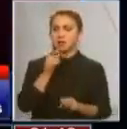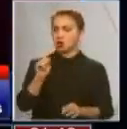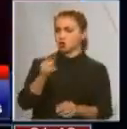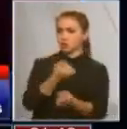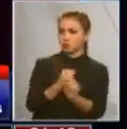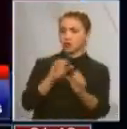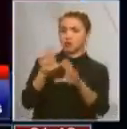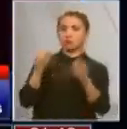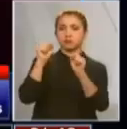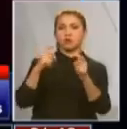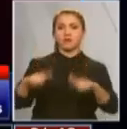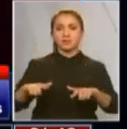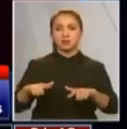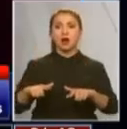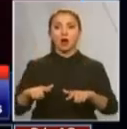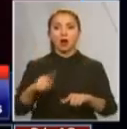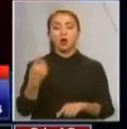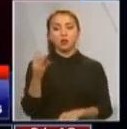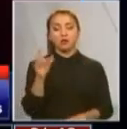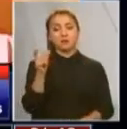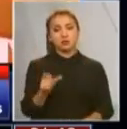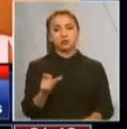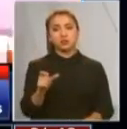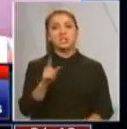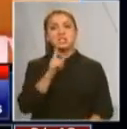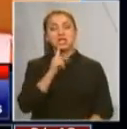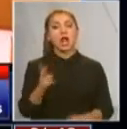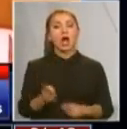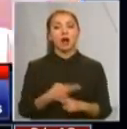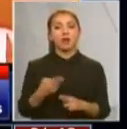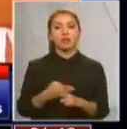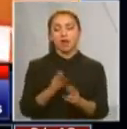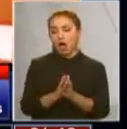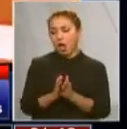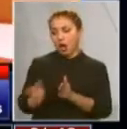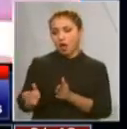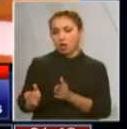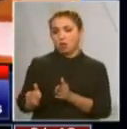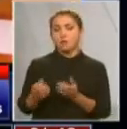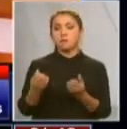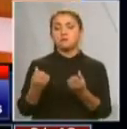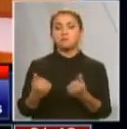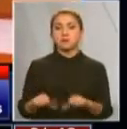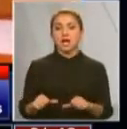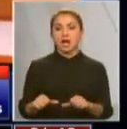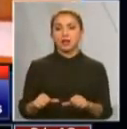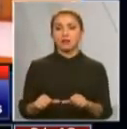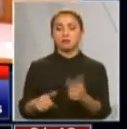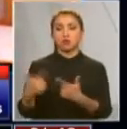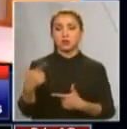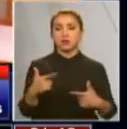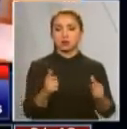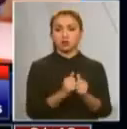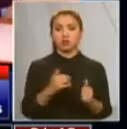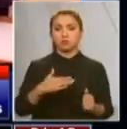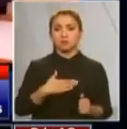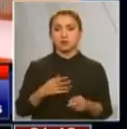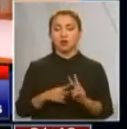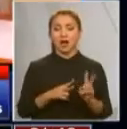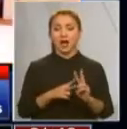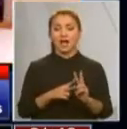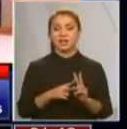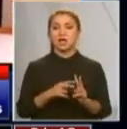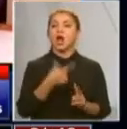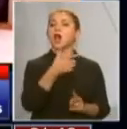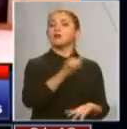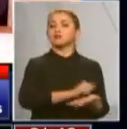la oficina. Y la única persona que objeta es la persona que arrienda al lado y que cuando pierde la contienda política conmigo hace 3 querellas